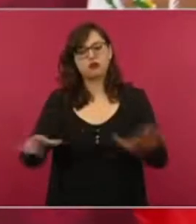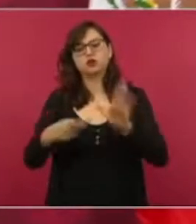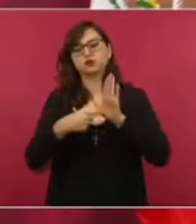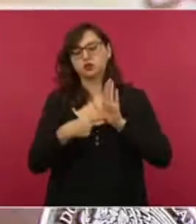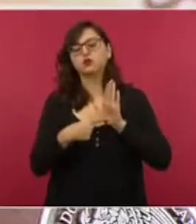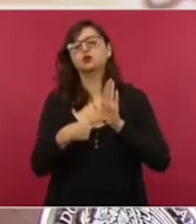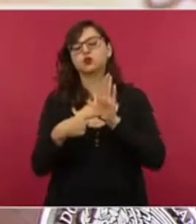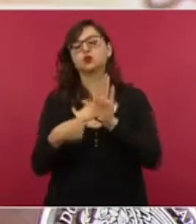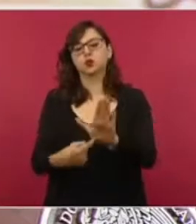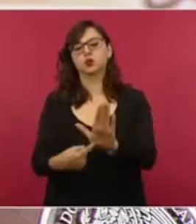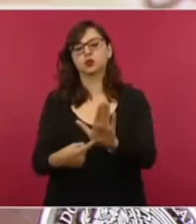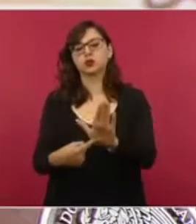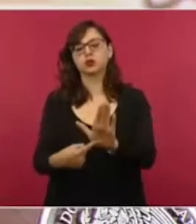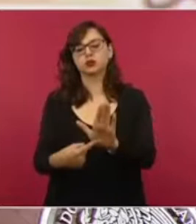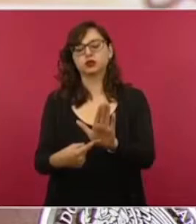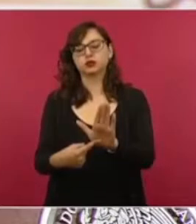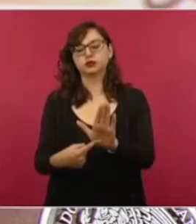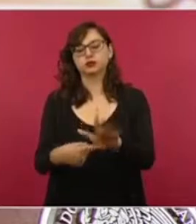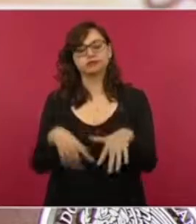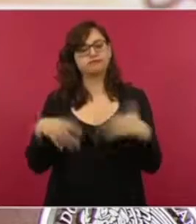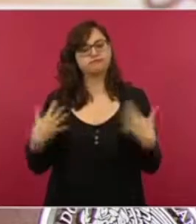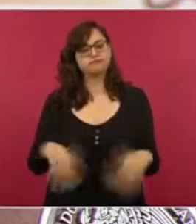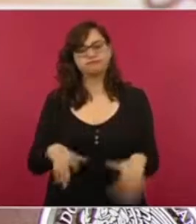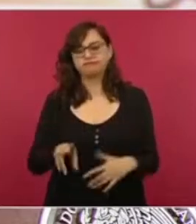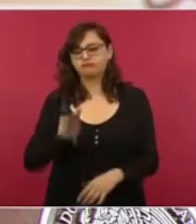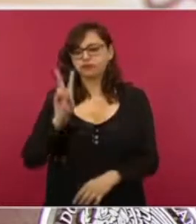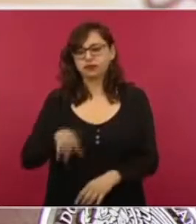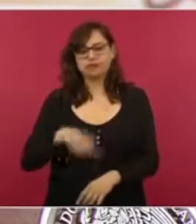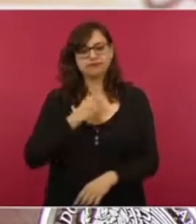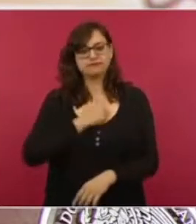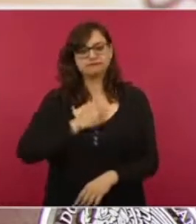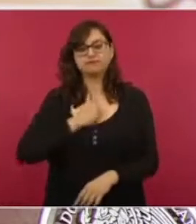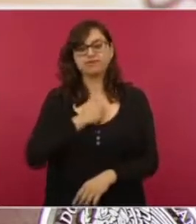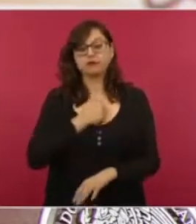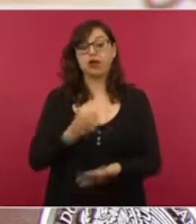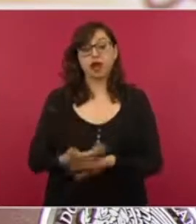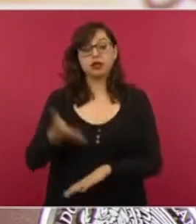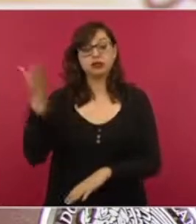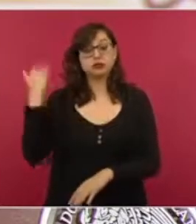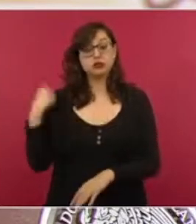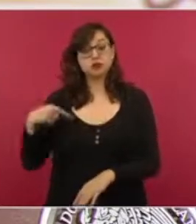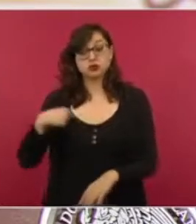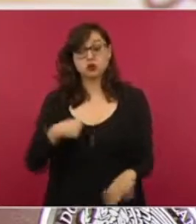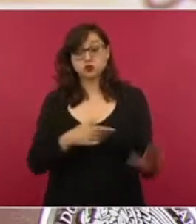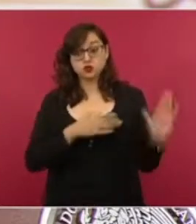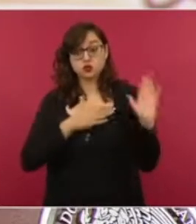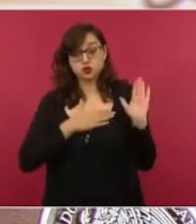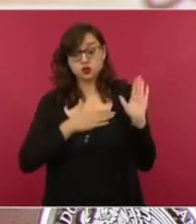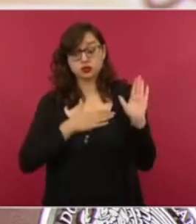sobre este lamentable asunto. Fue un compromiso que hicimos.